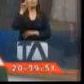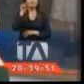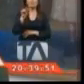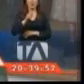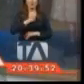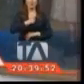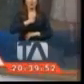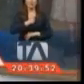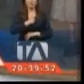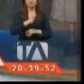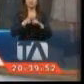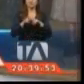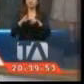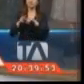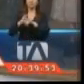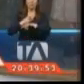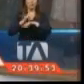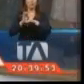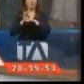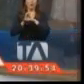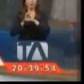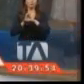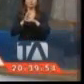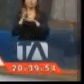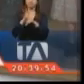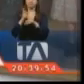bienes patrimoniales. La inversión es de